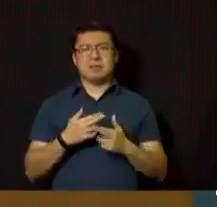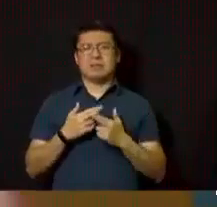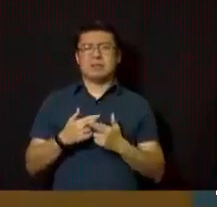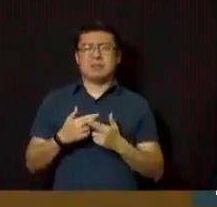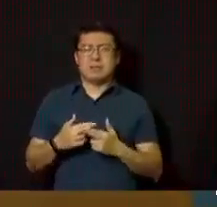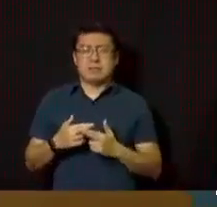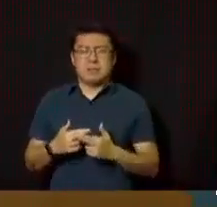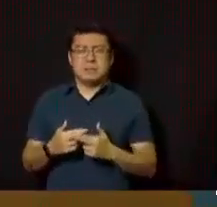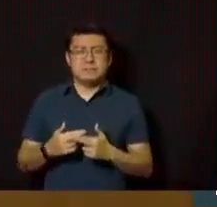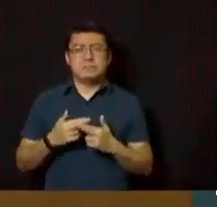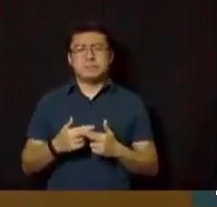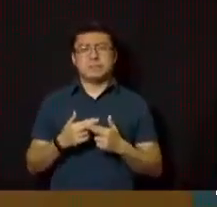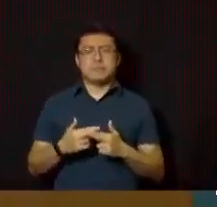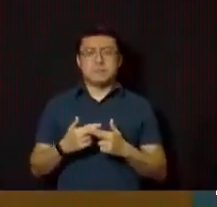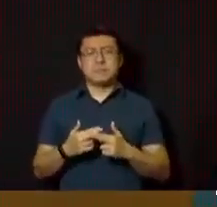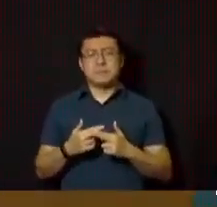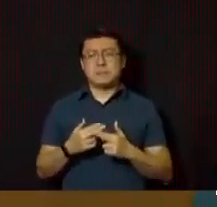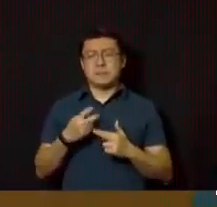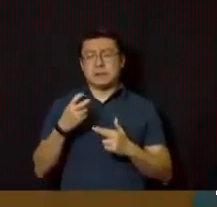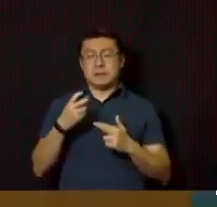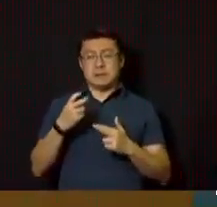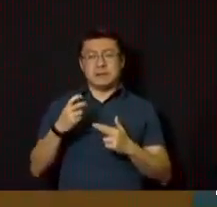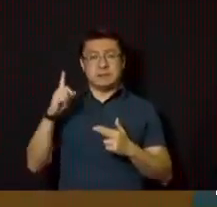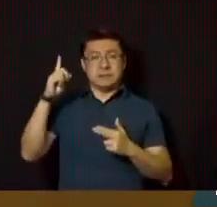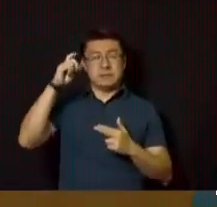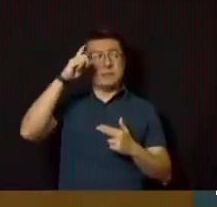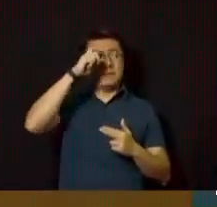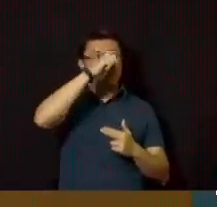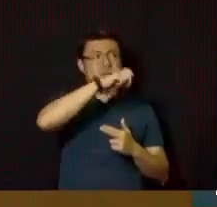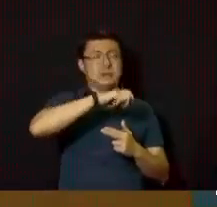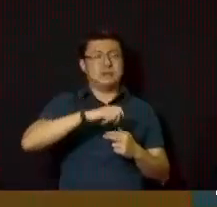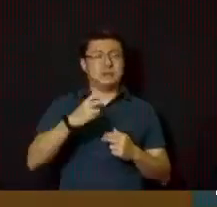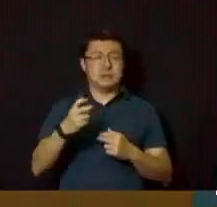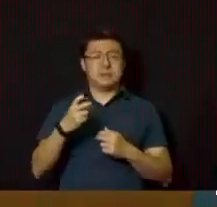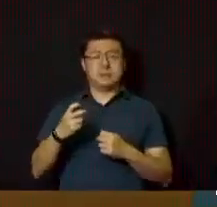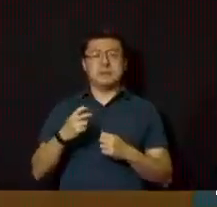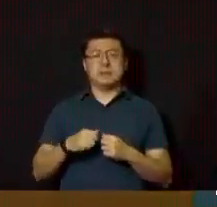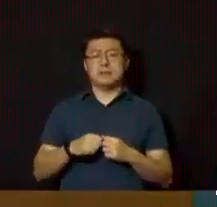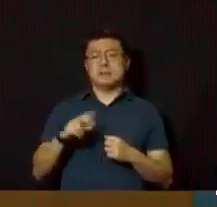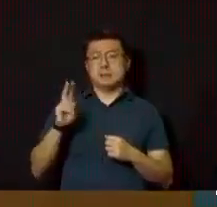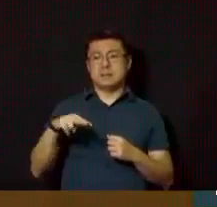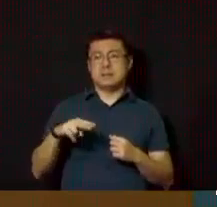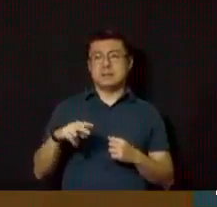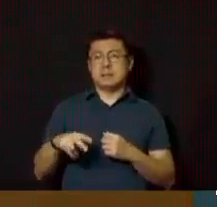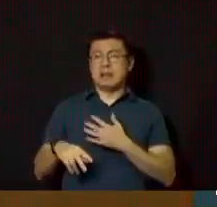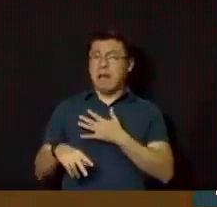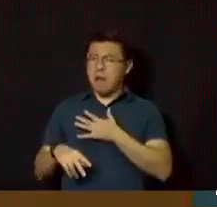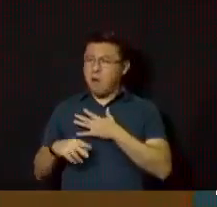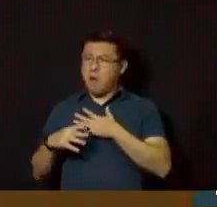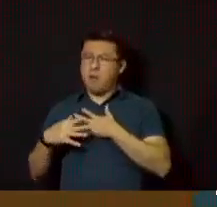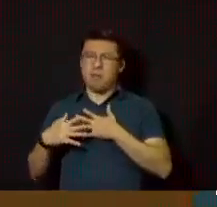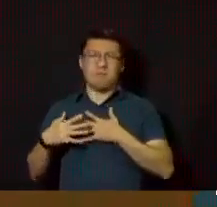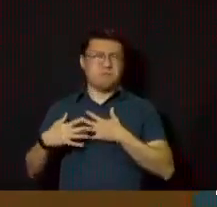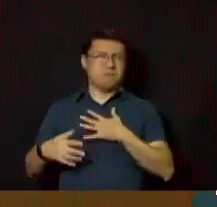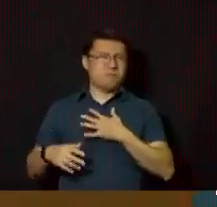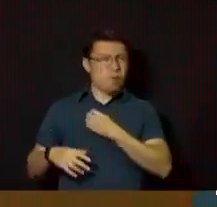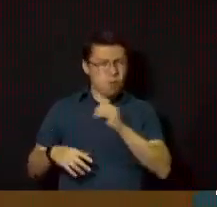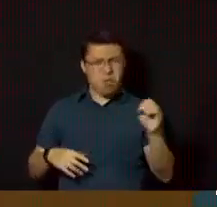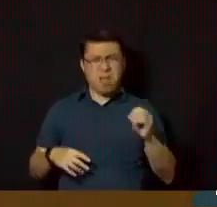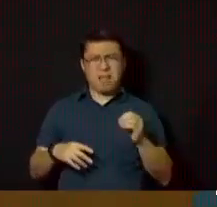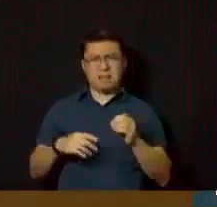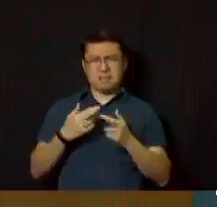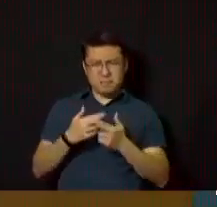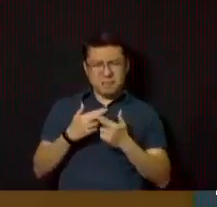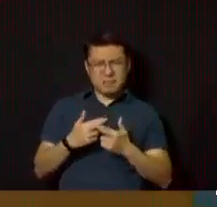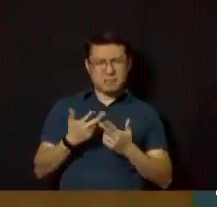otro punto, digo, qué duro es eso. De verdad es que te van a odiar al que tiene, ¿no?